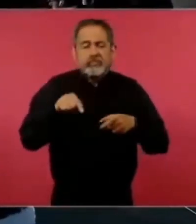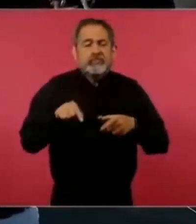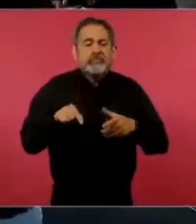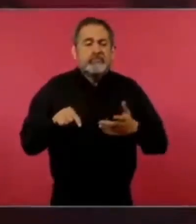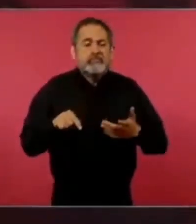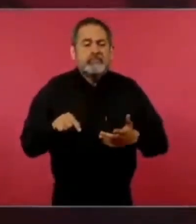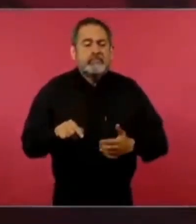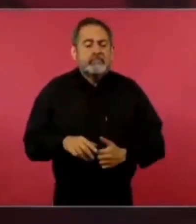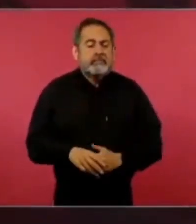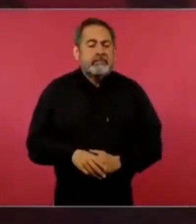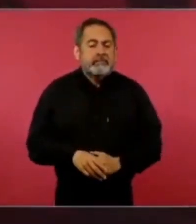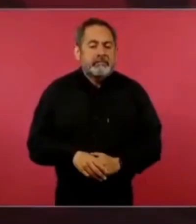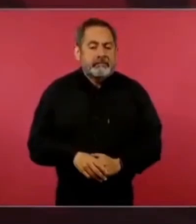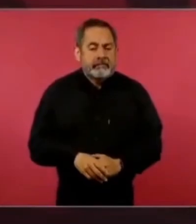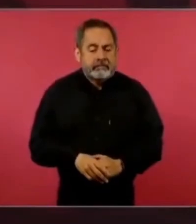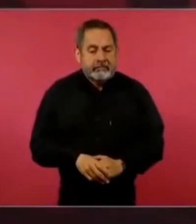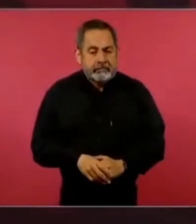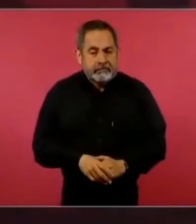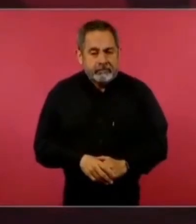que